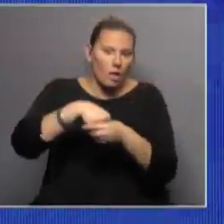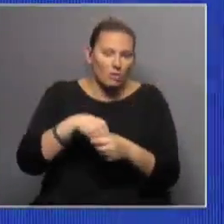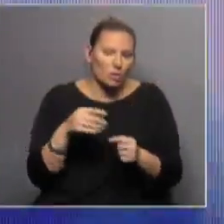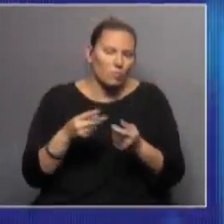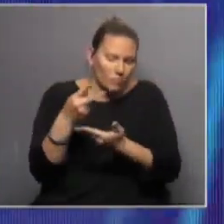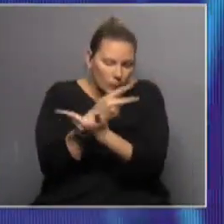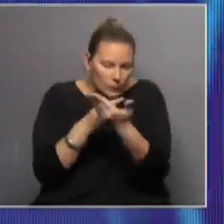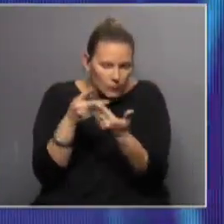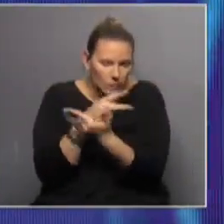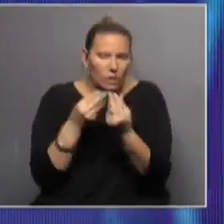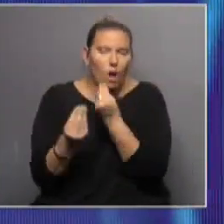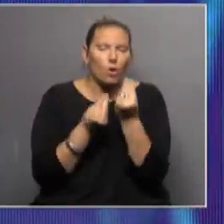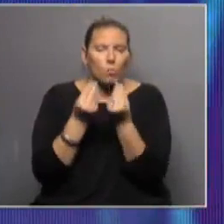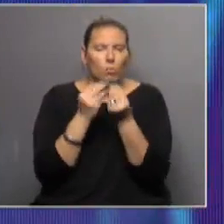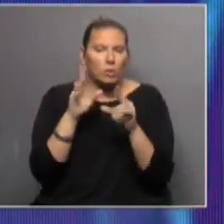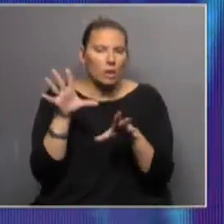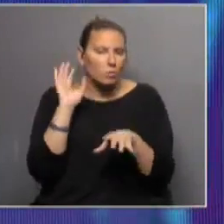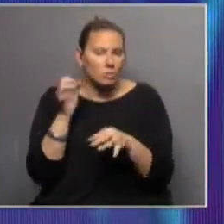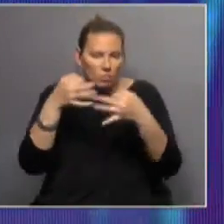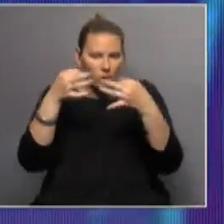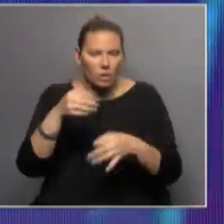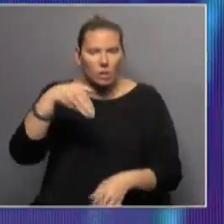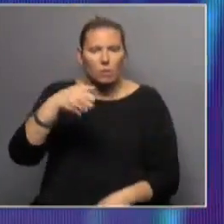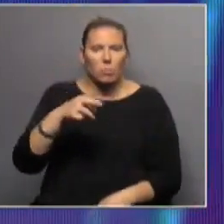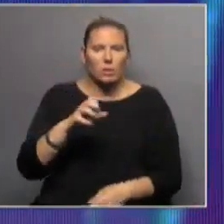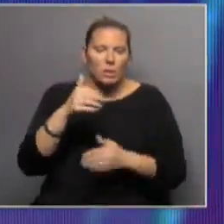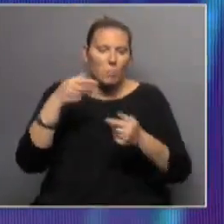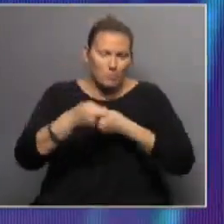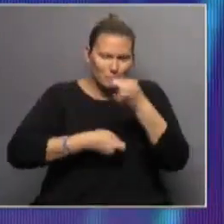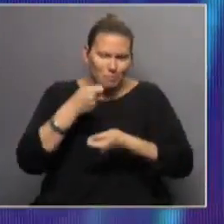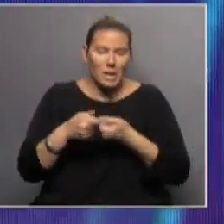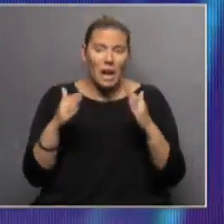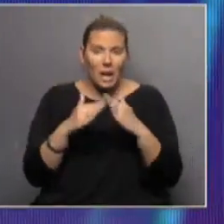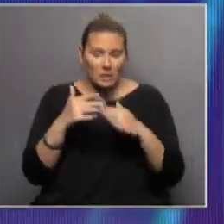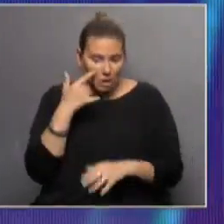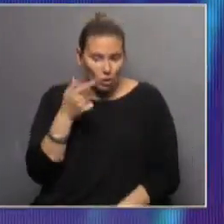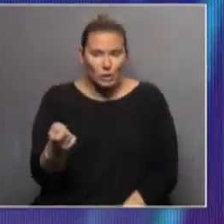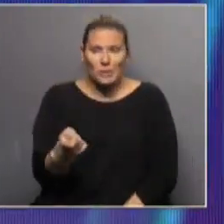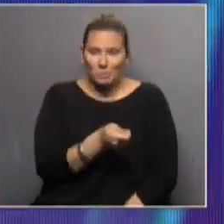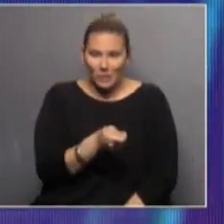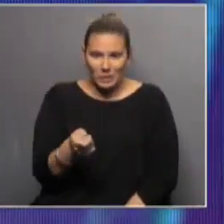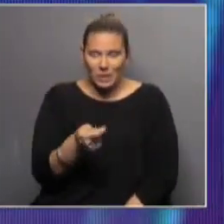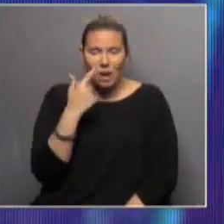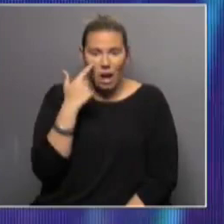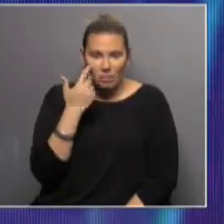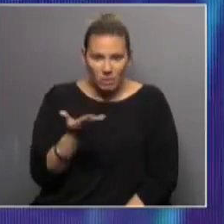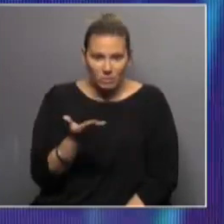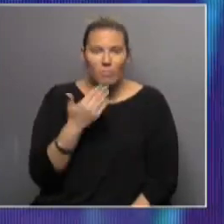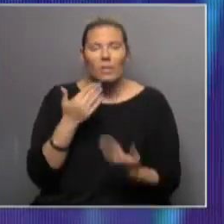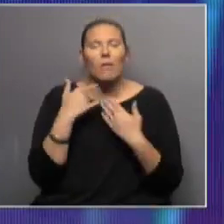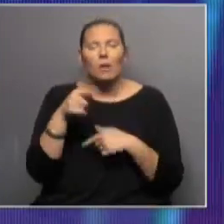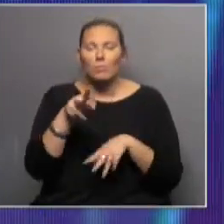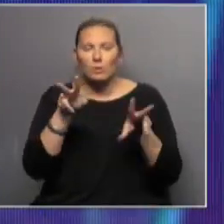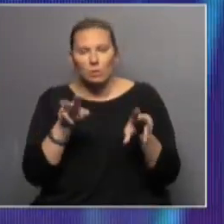diseño para que todo suene bien, ¿no? Metió mucho Martín en la casa. Bueno, vamos al parrillero ahora. Hablamos de esas